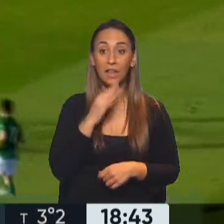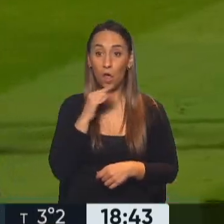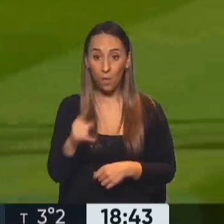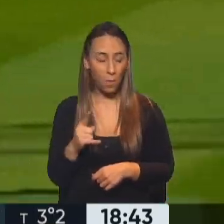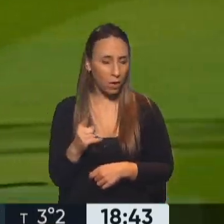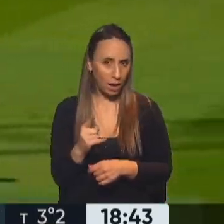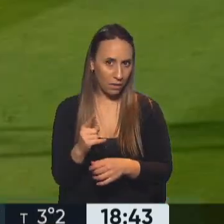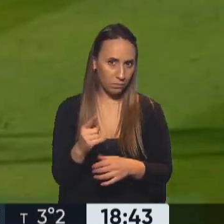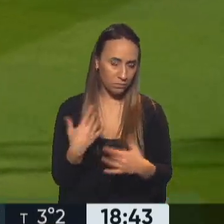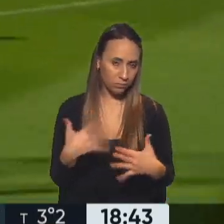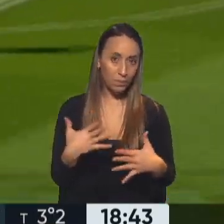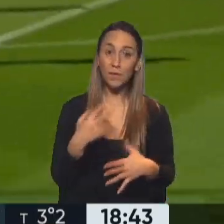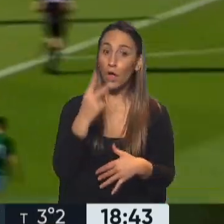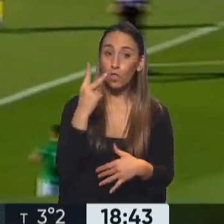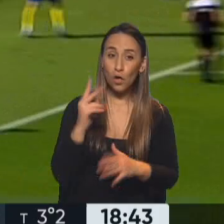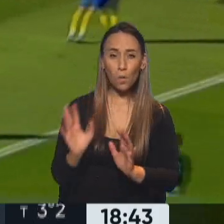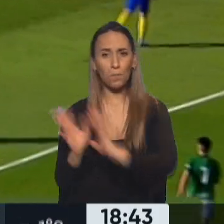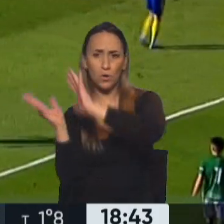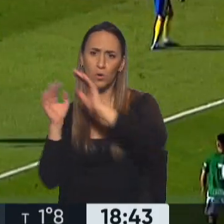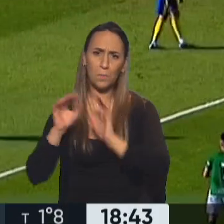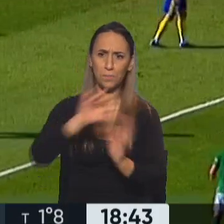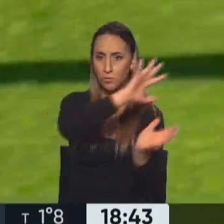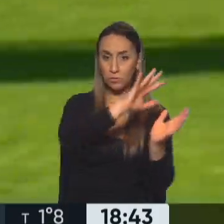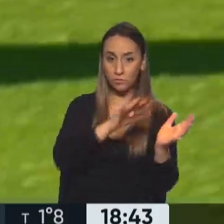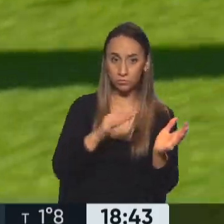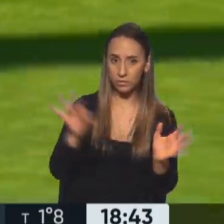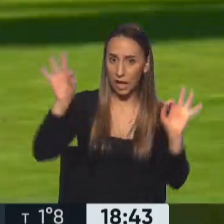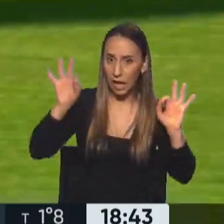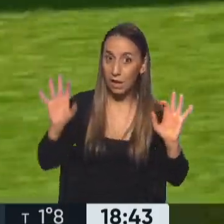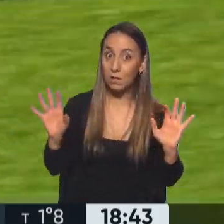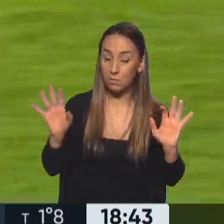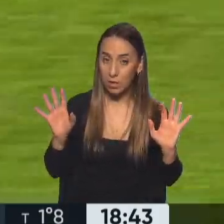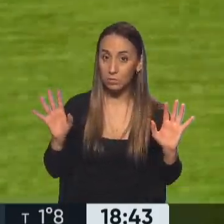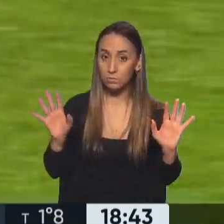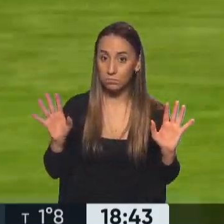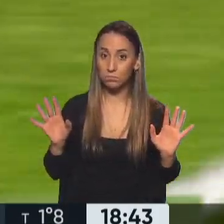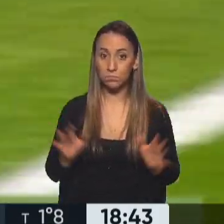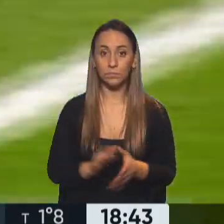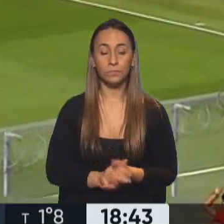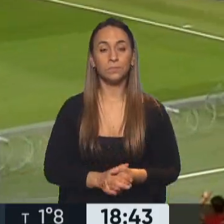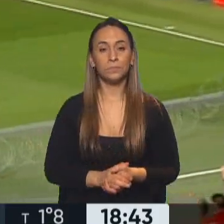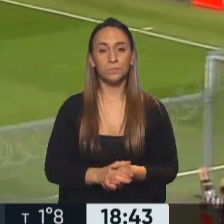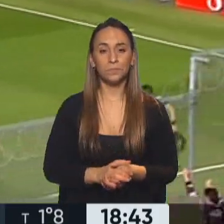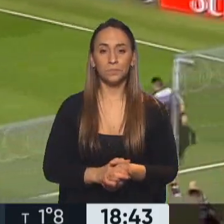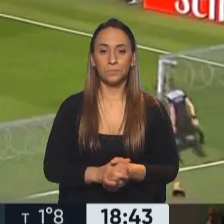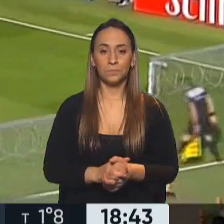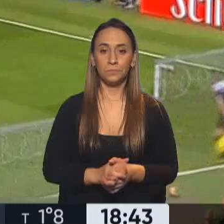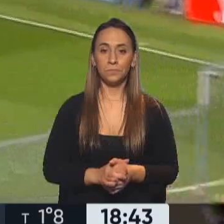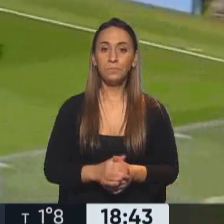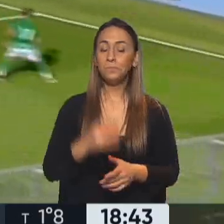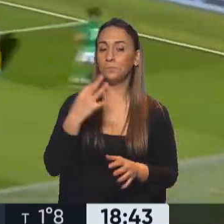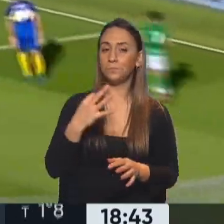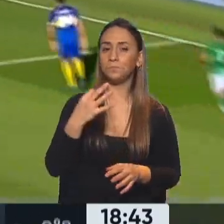sacó dos pelotas increíbles. Mirá, Esa fue la primera. Bien los pibes. Sí. Muy bien. El no gol jugó fue de Salvio, que se